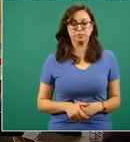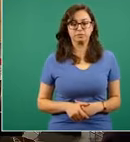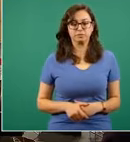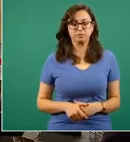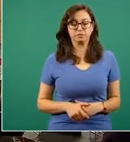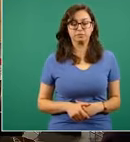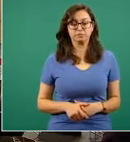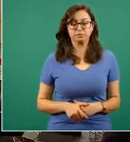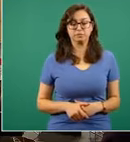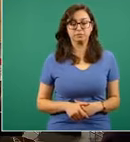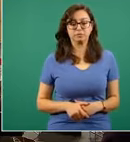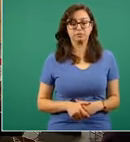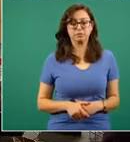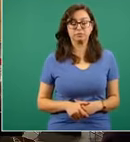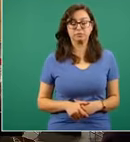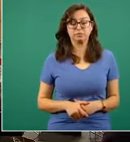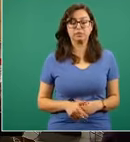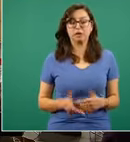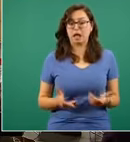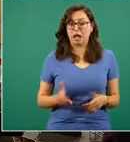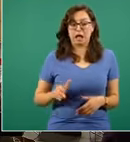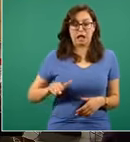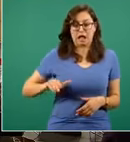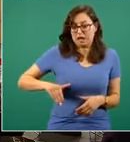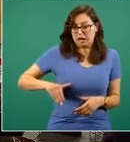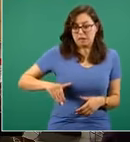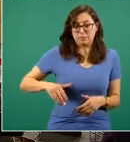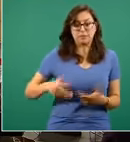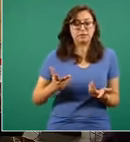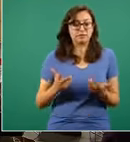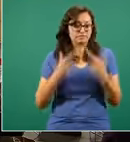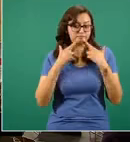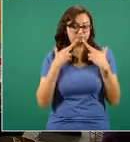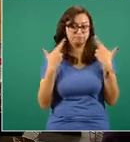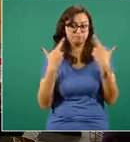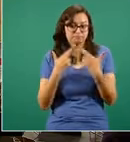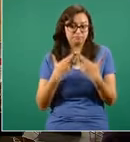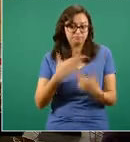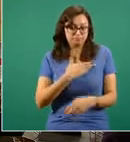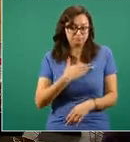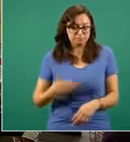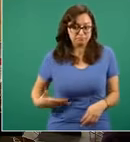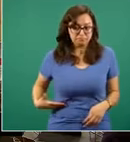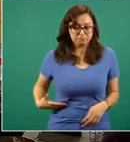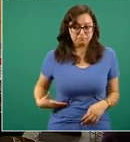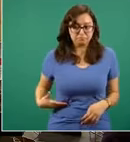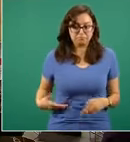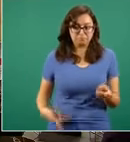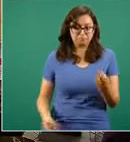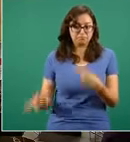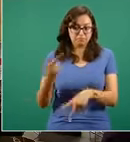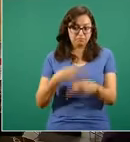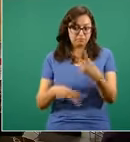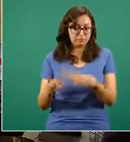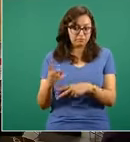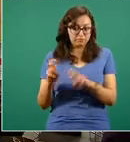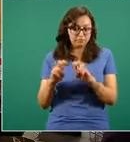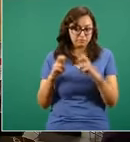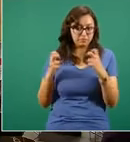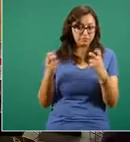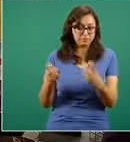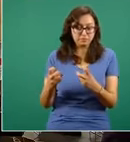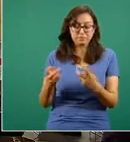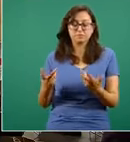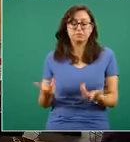Precisamente nos encontrábamos hace un momento en una reunión con el señor presidente. Como comentaba, esta es una reunión que se lleva al